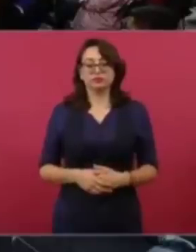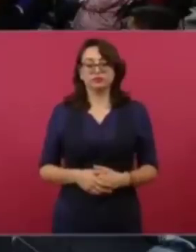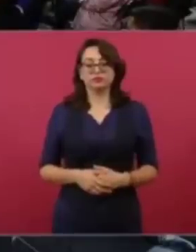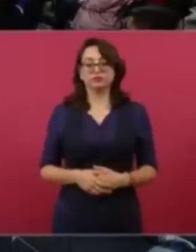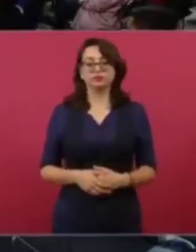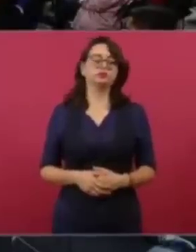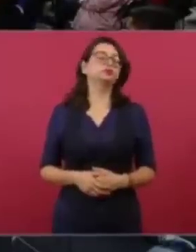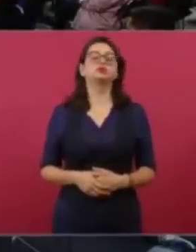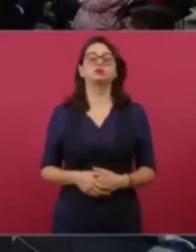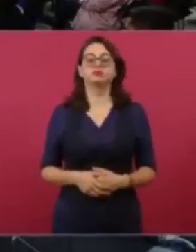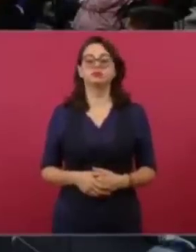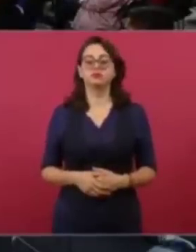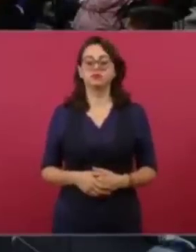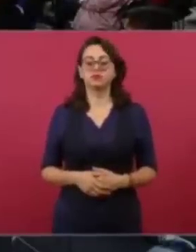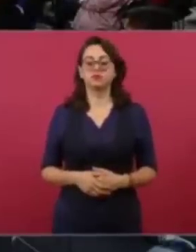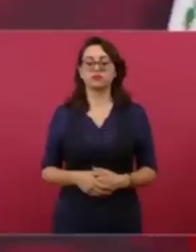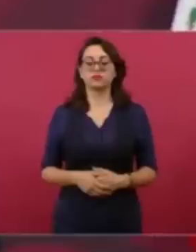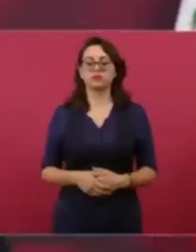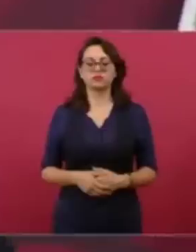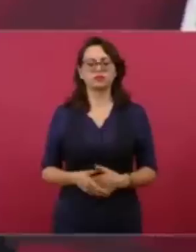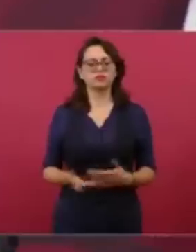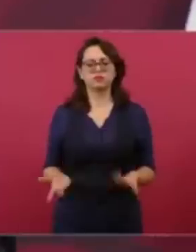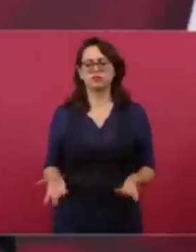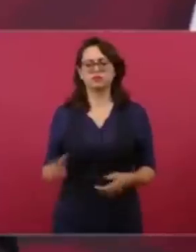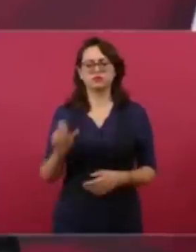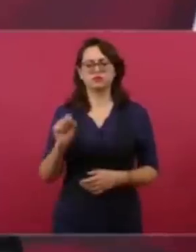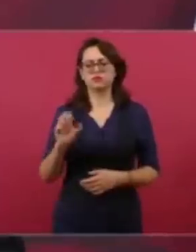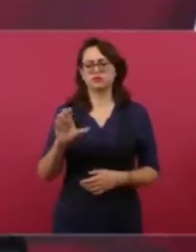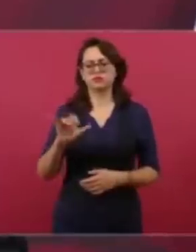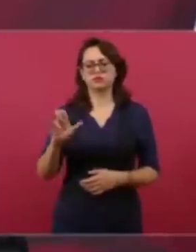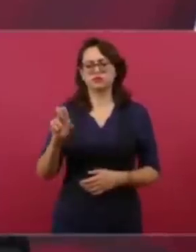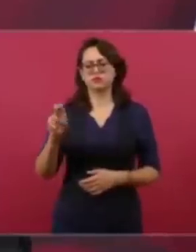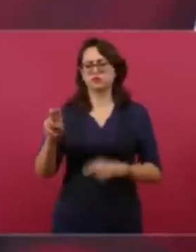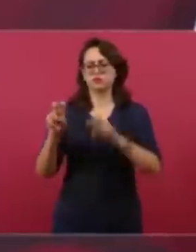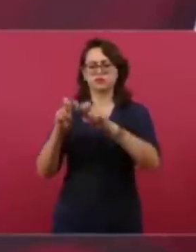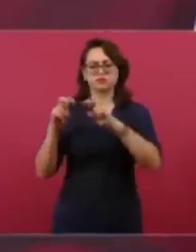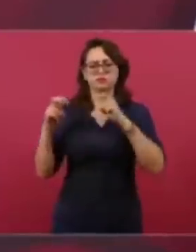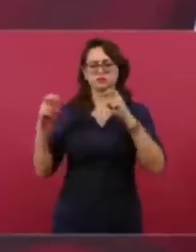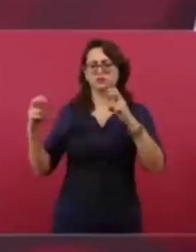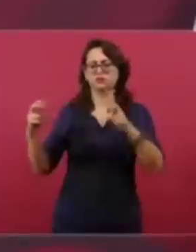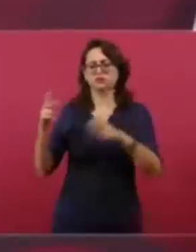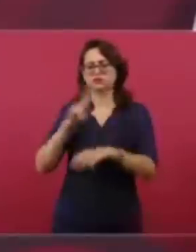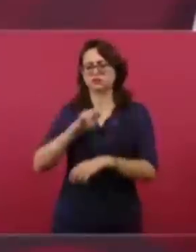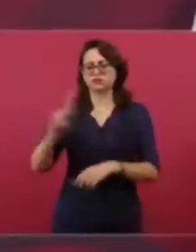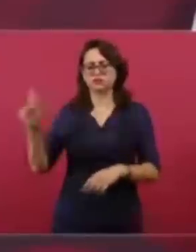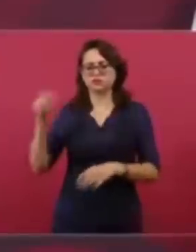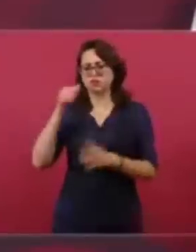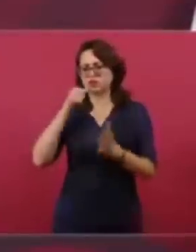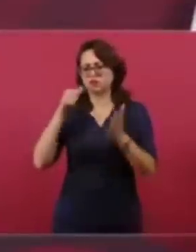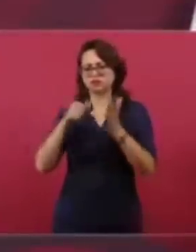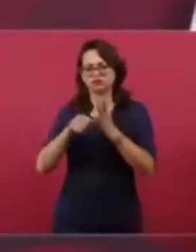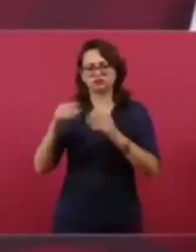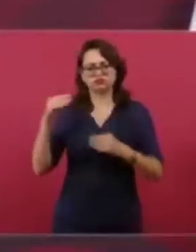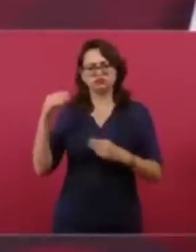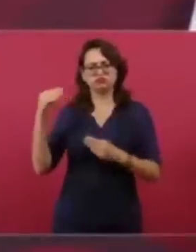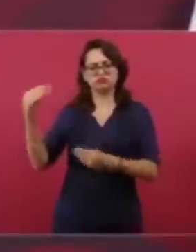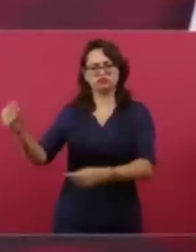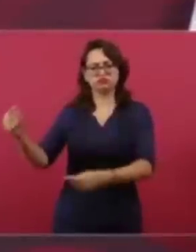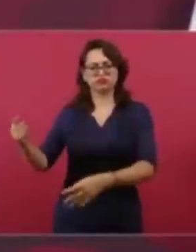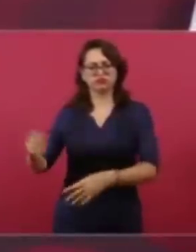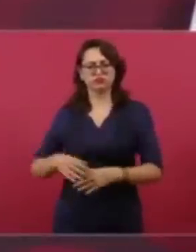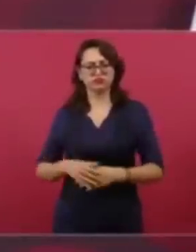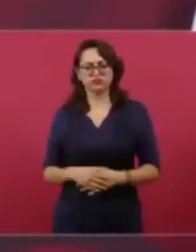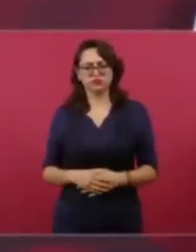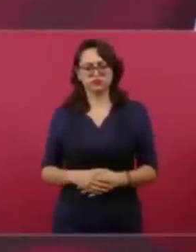A la presidenta y a los ministros de la corte. Sí, no sé exactamente, pero sí es